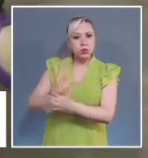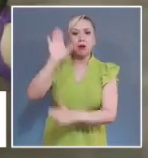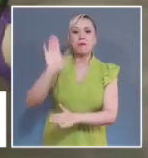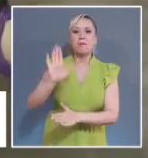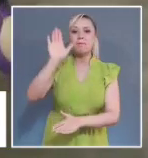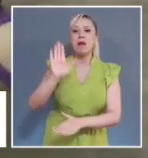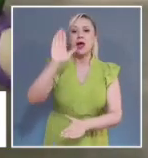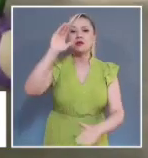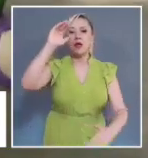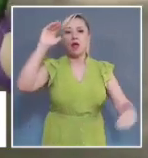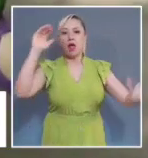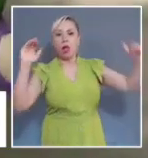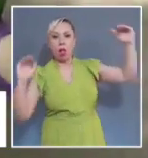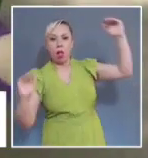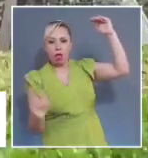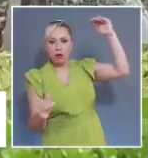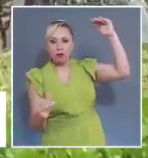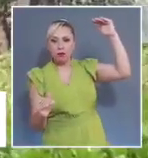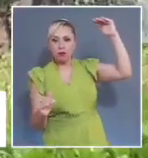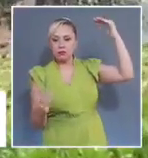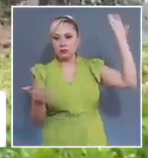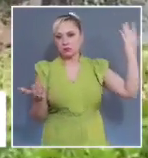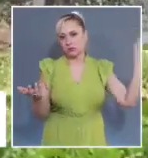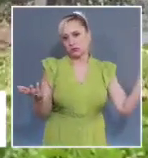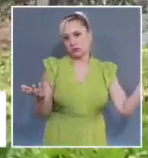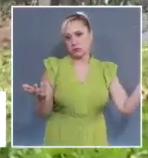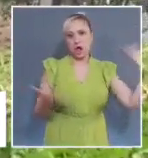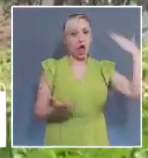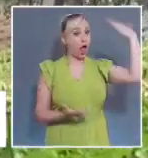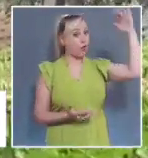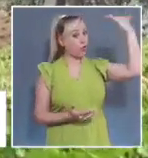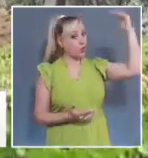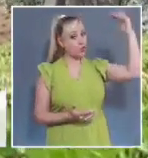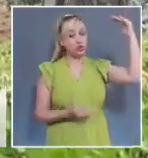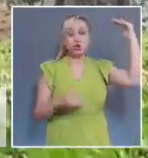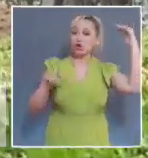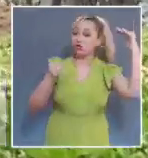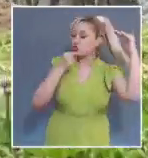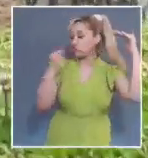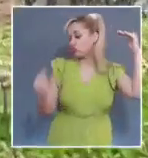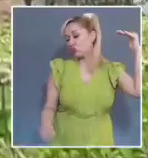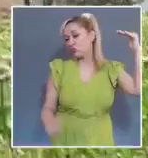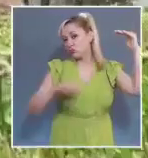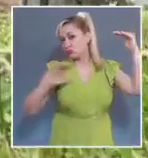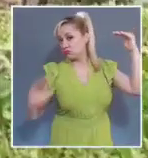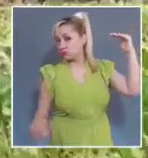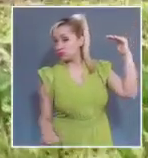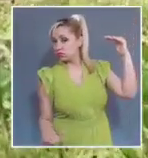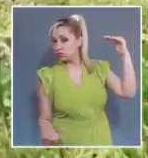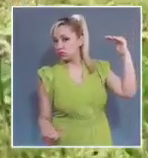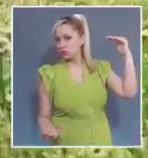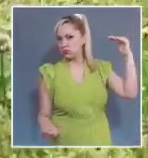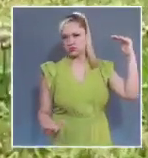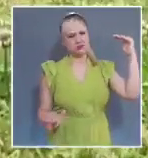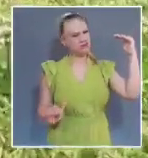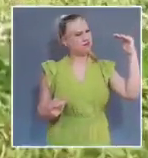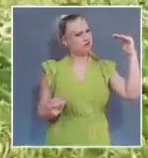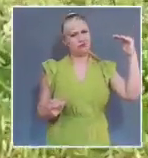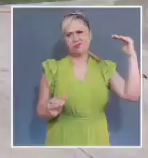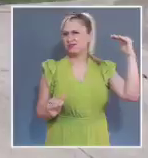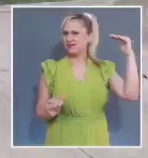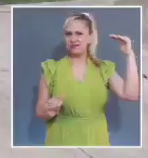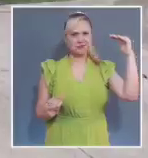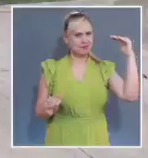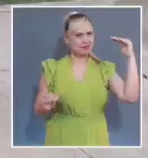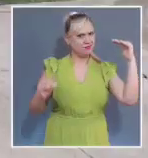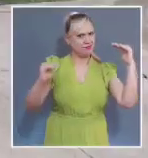un menor, es decir, se trata de una comparación en la que siempre habrá un superior, como se menciona en el protocolo de la Corte para juzgar